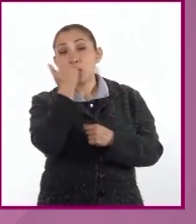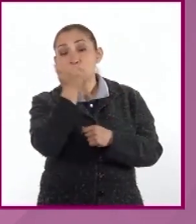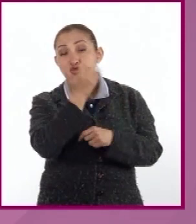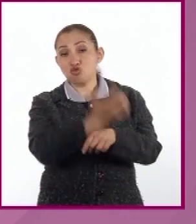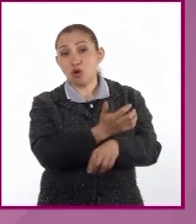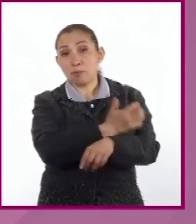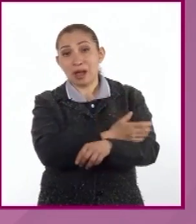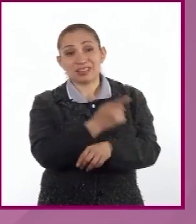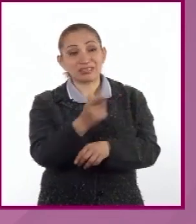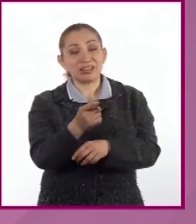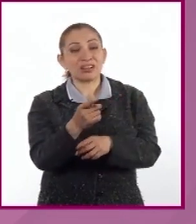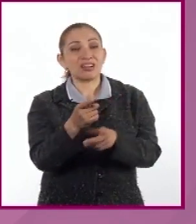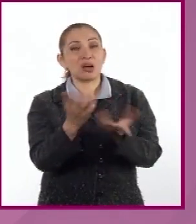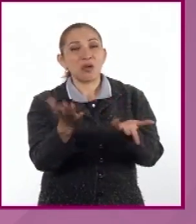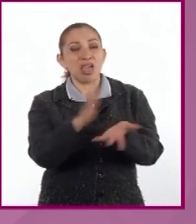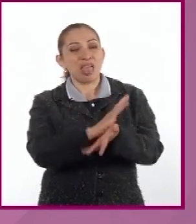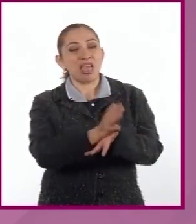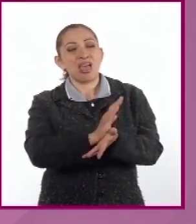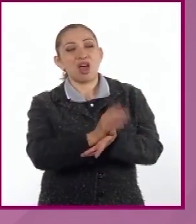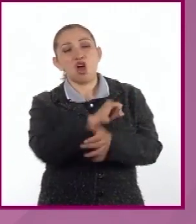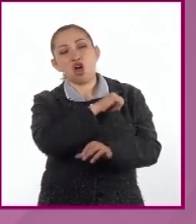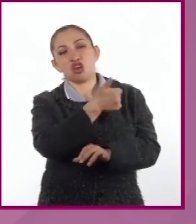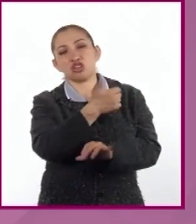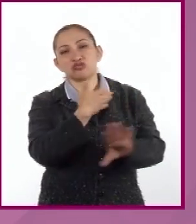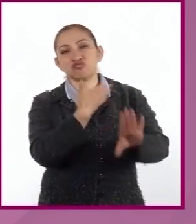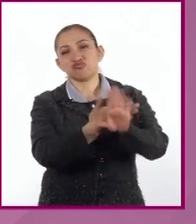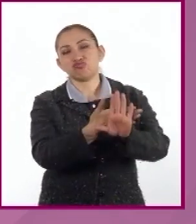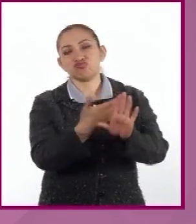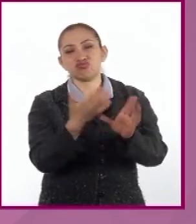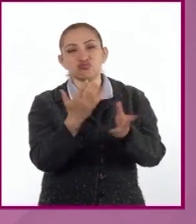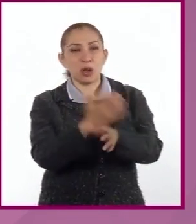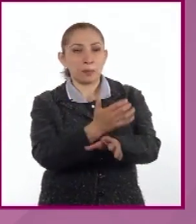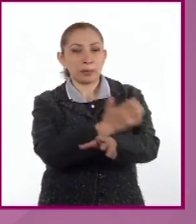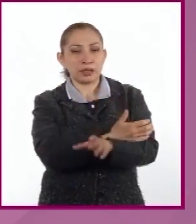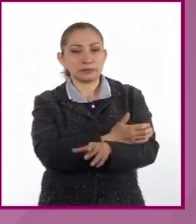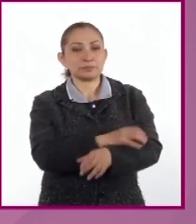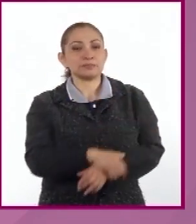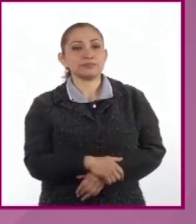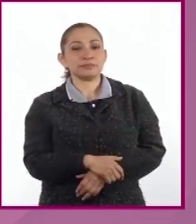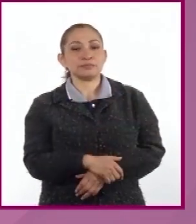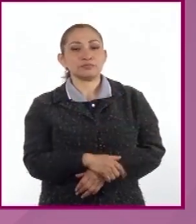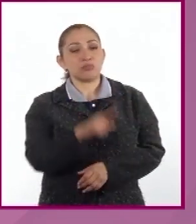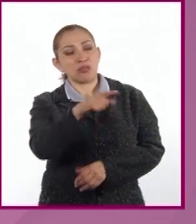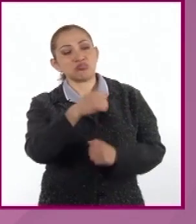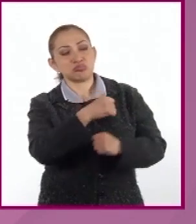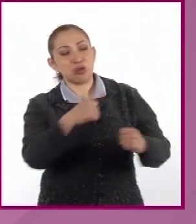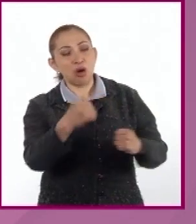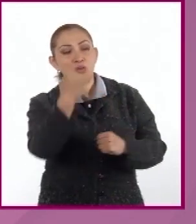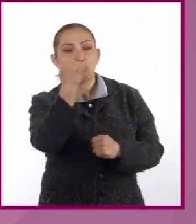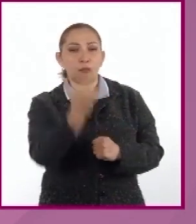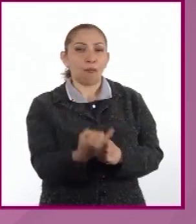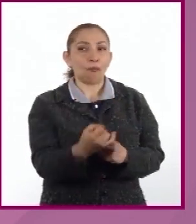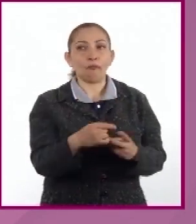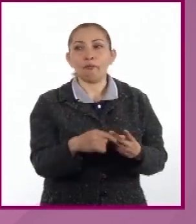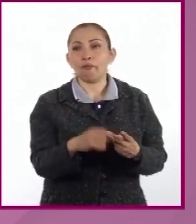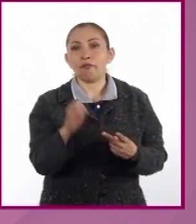que llegan a discriminar a otros compañeros, ya que sea por ser gordos,